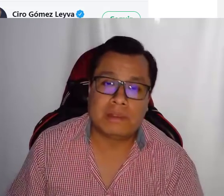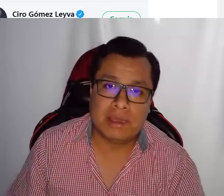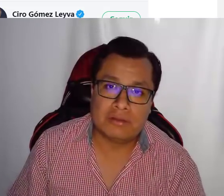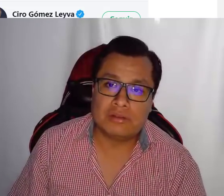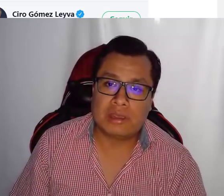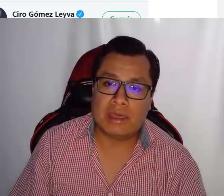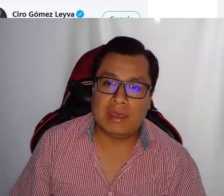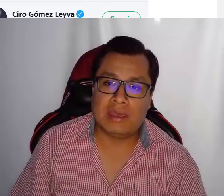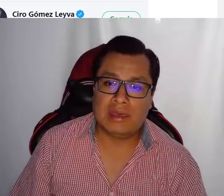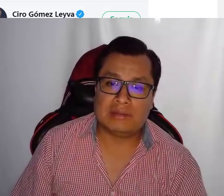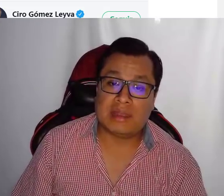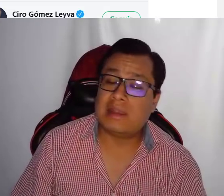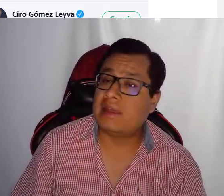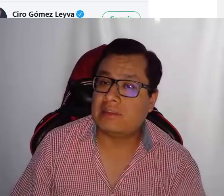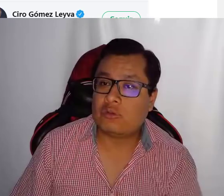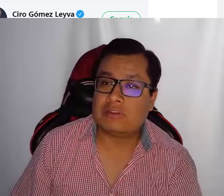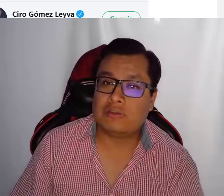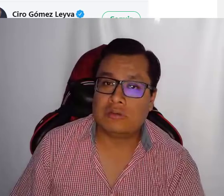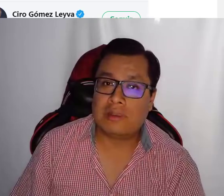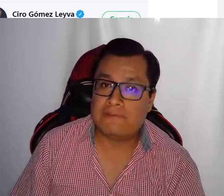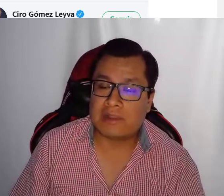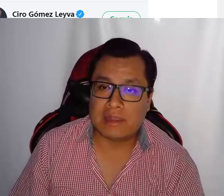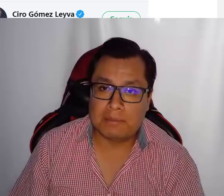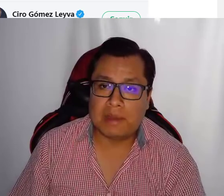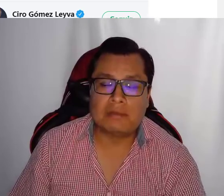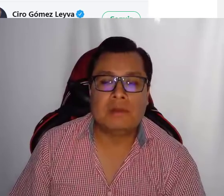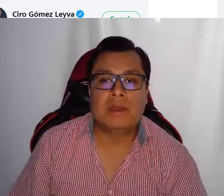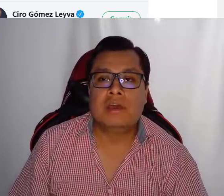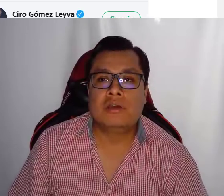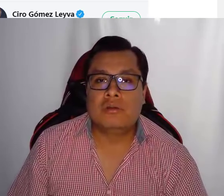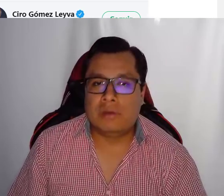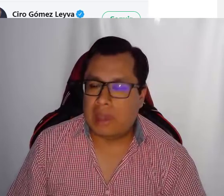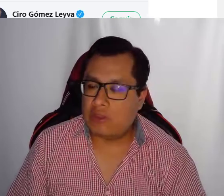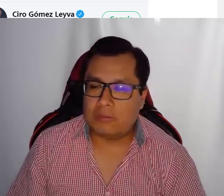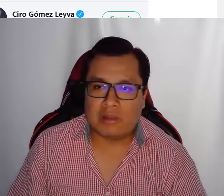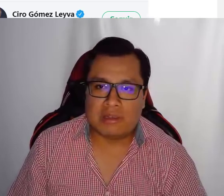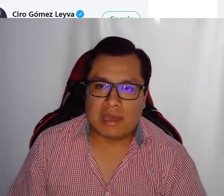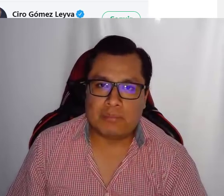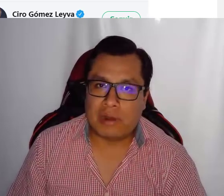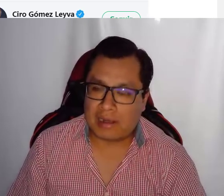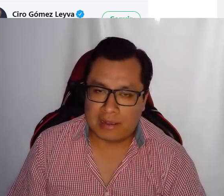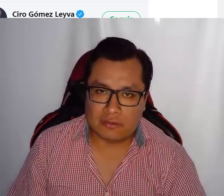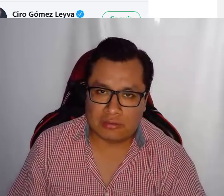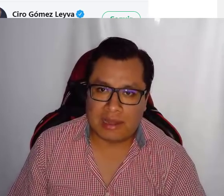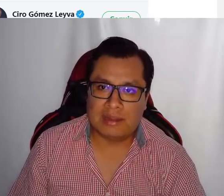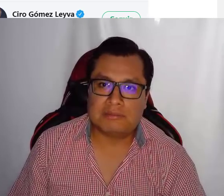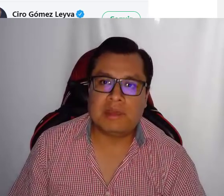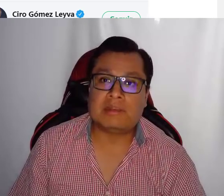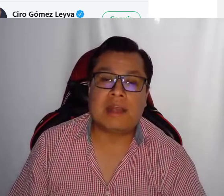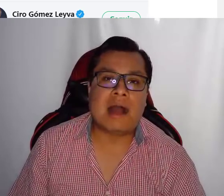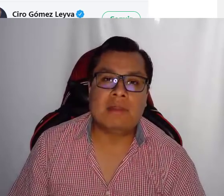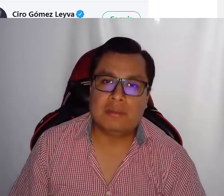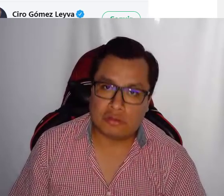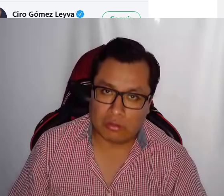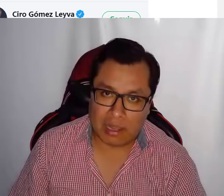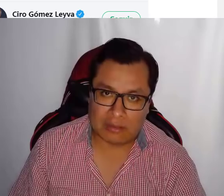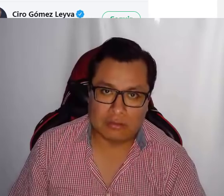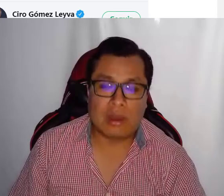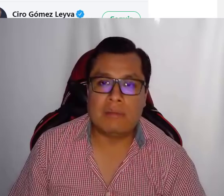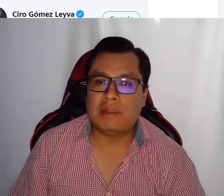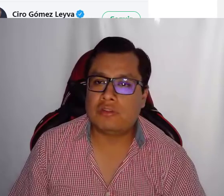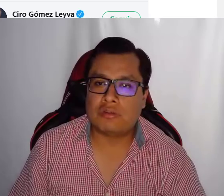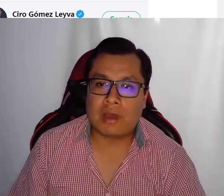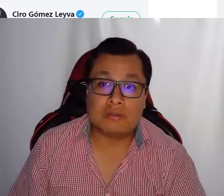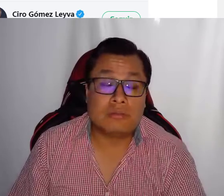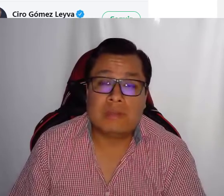los compañeros que están en la situación de falta de pago. Ellos me lo hacen llegar por las redes sociales, me dicen, hable de nuestro